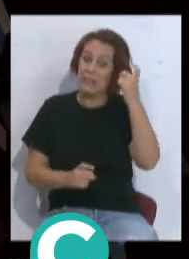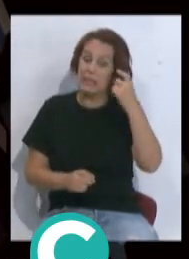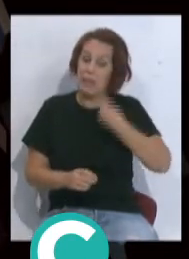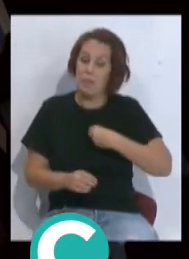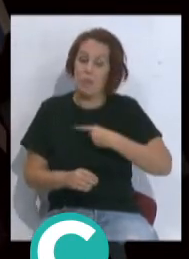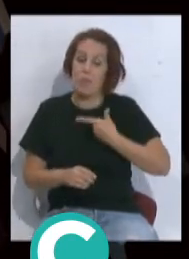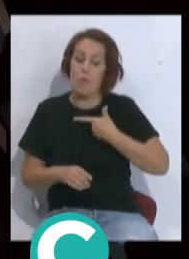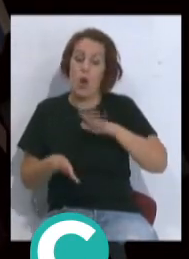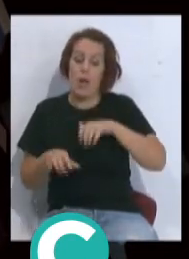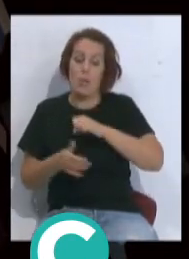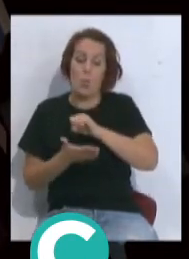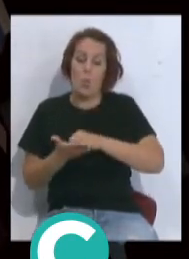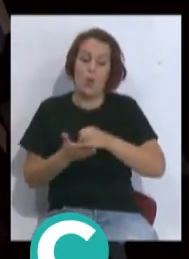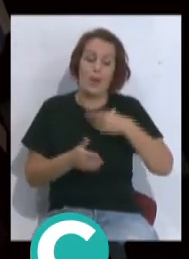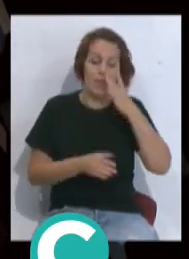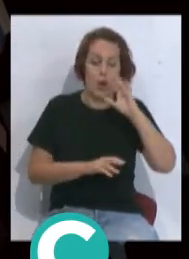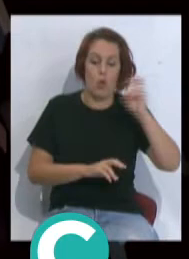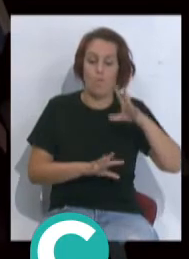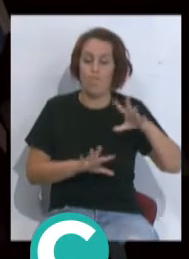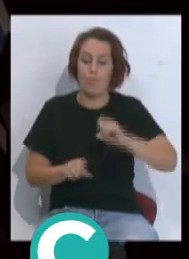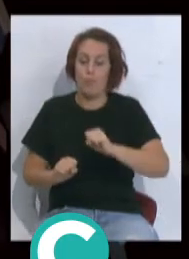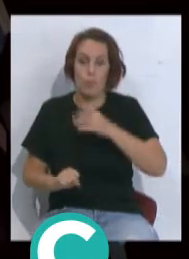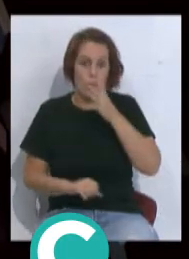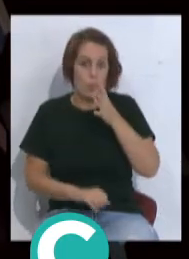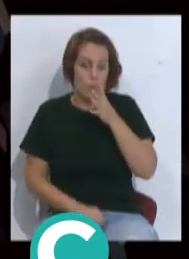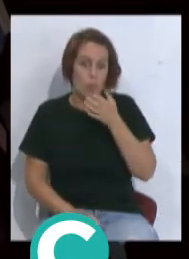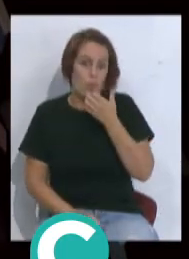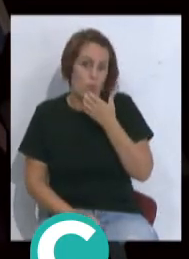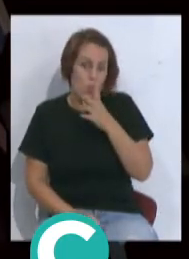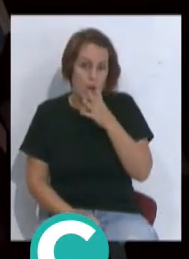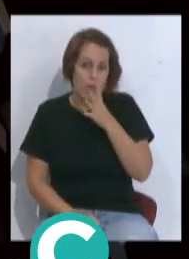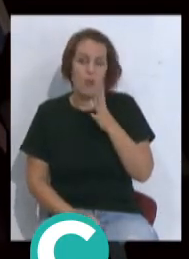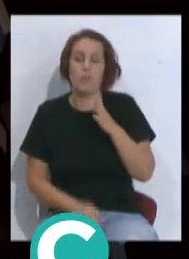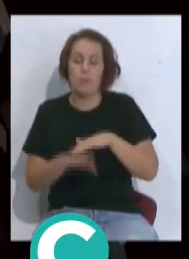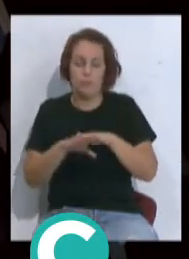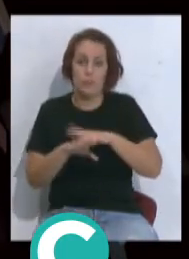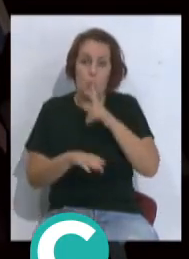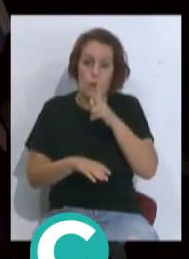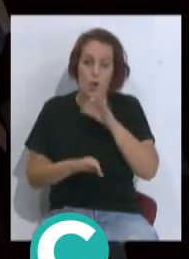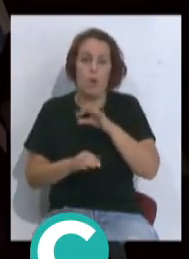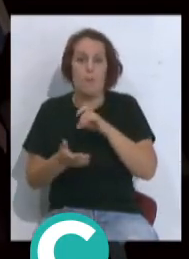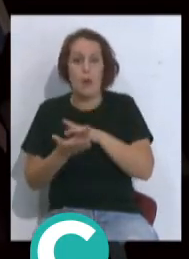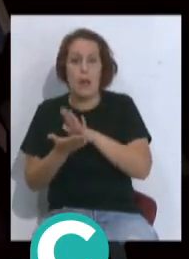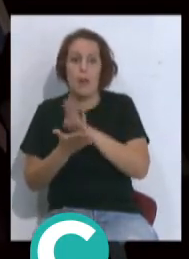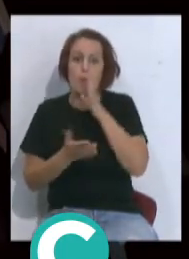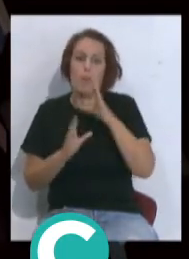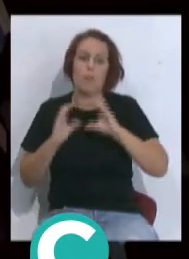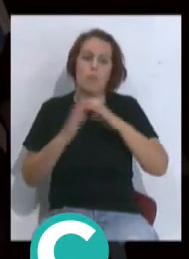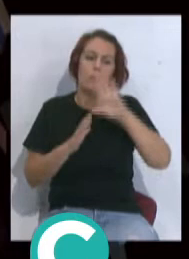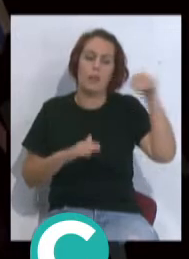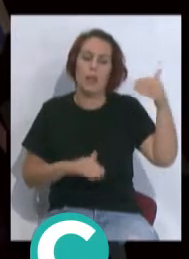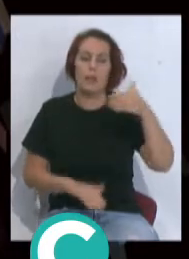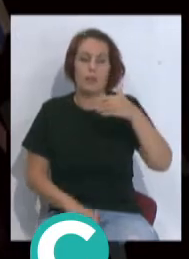ocupar el hueco dejado por el carnaval de Cádiz. Totalmente. Llámese Huelva o llámese Málaga, porque va a haber muchas agrupaciones de fuera que van a